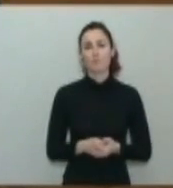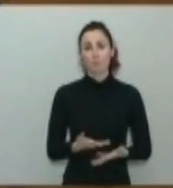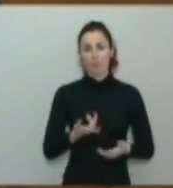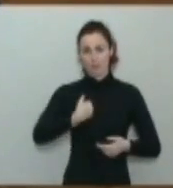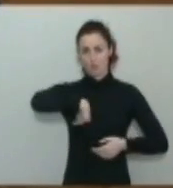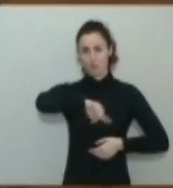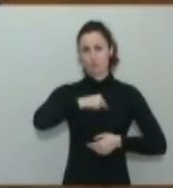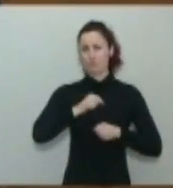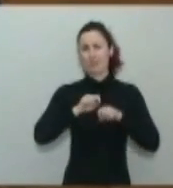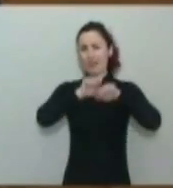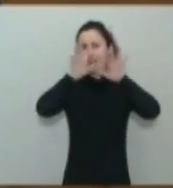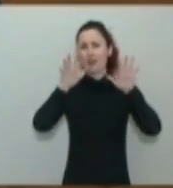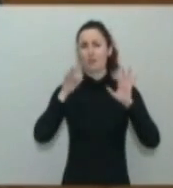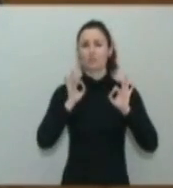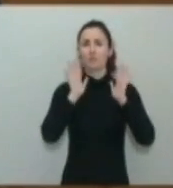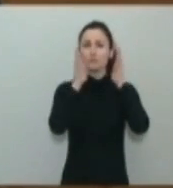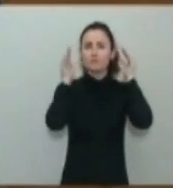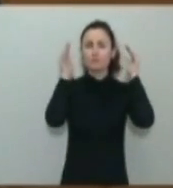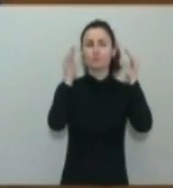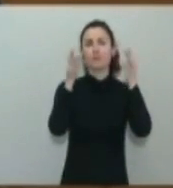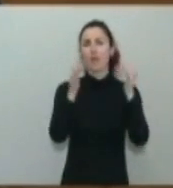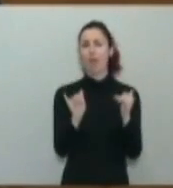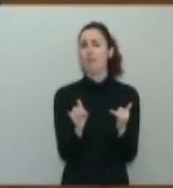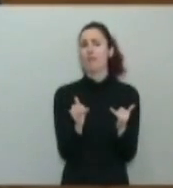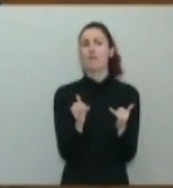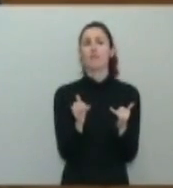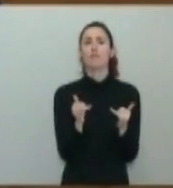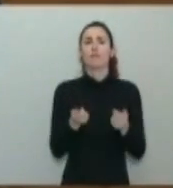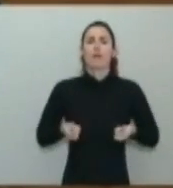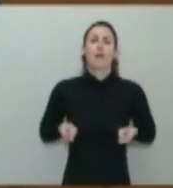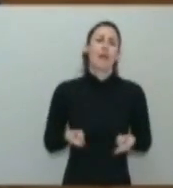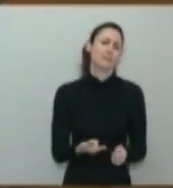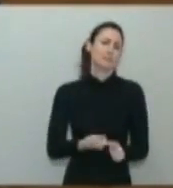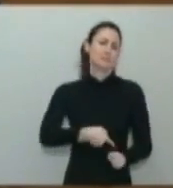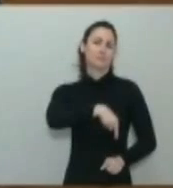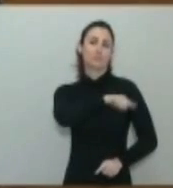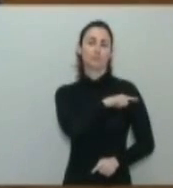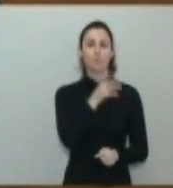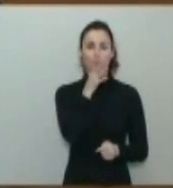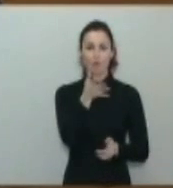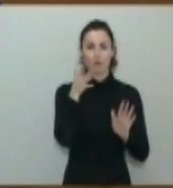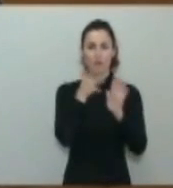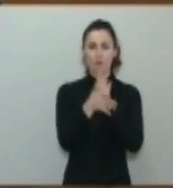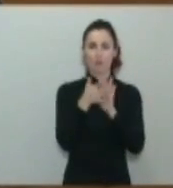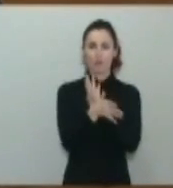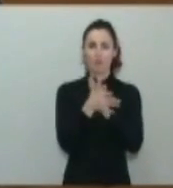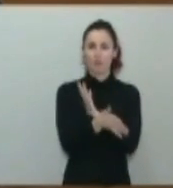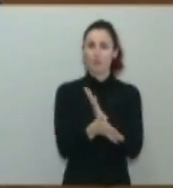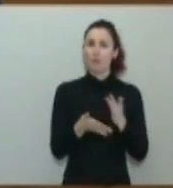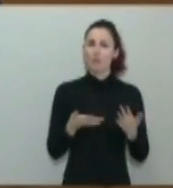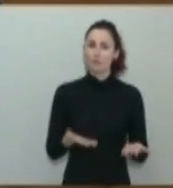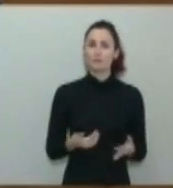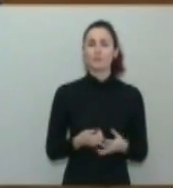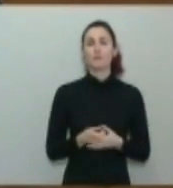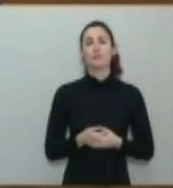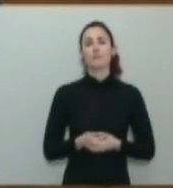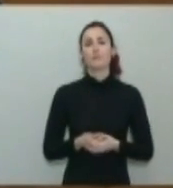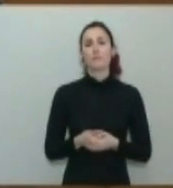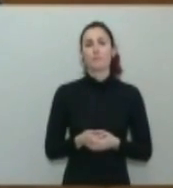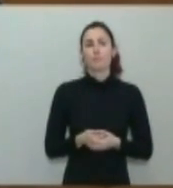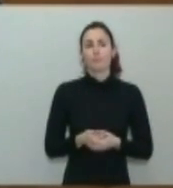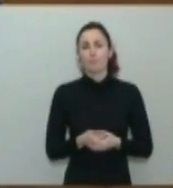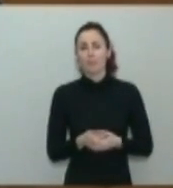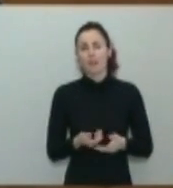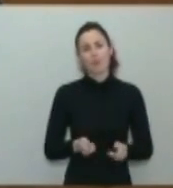Para nosotros es evidente que la existencia de unos gastos de una magnitud tal como la que les acabo de exponer suponen